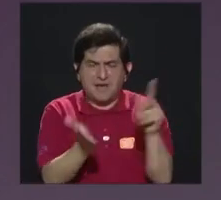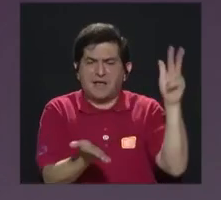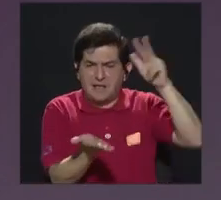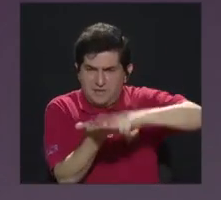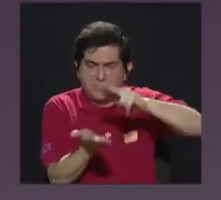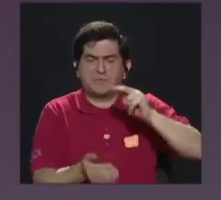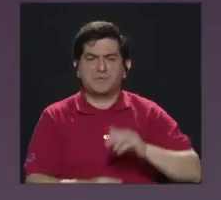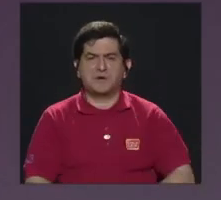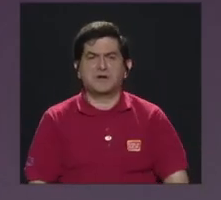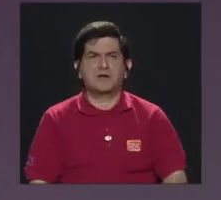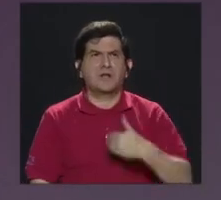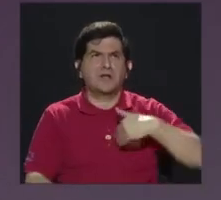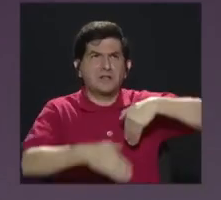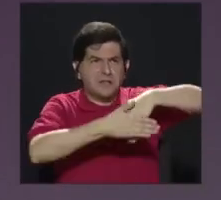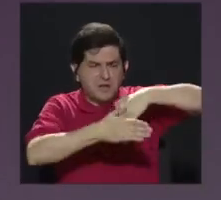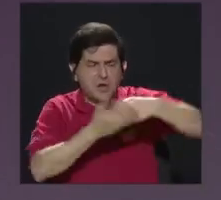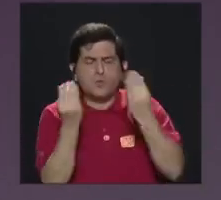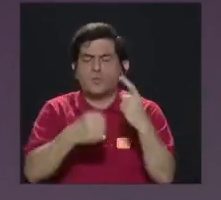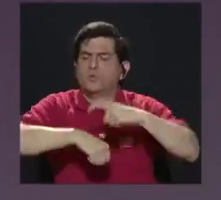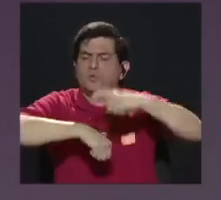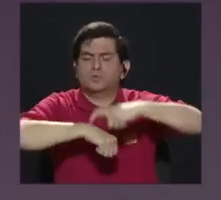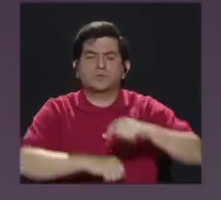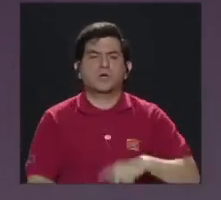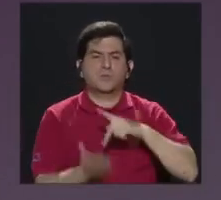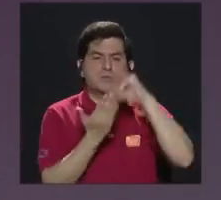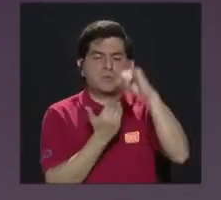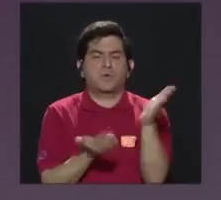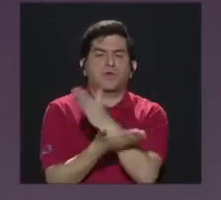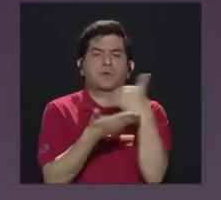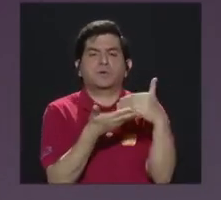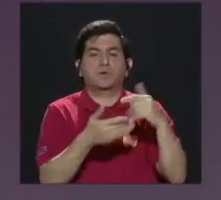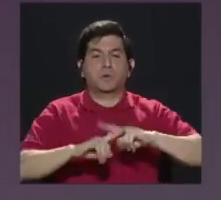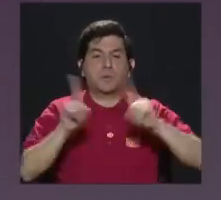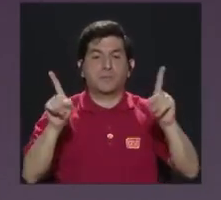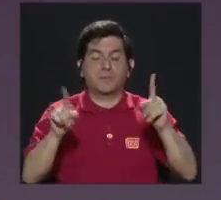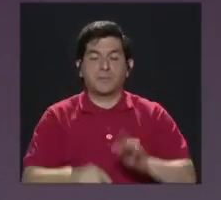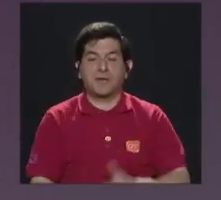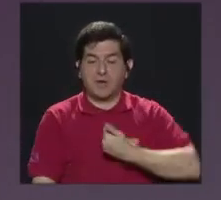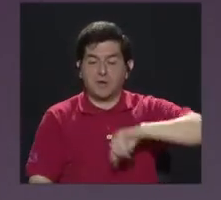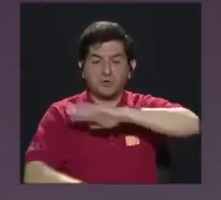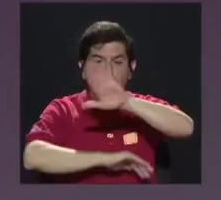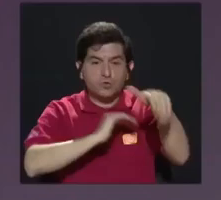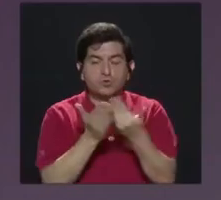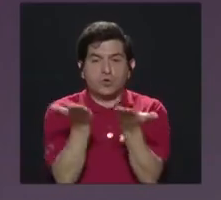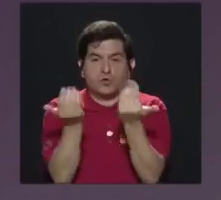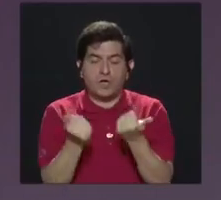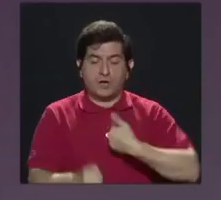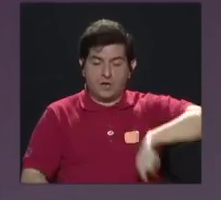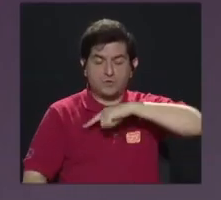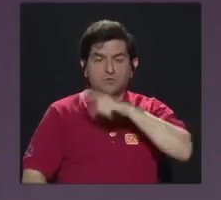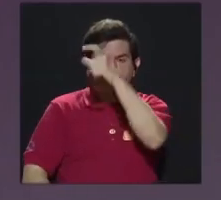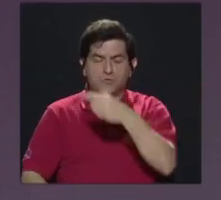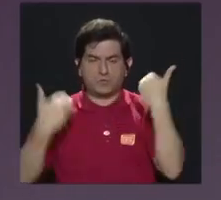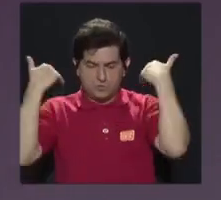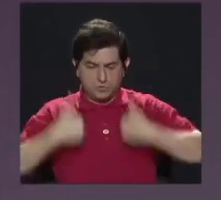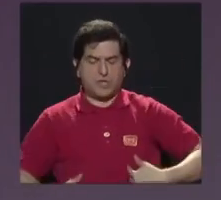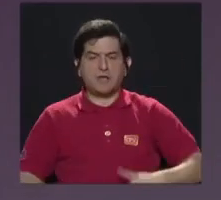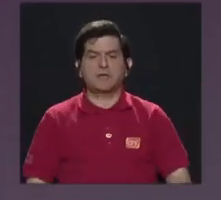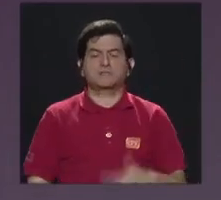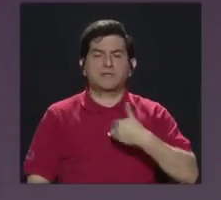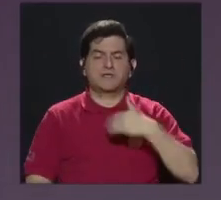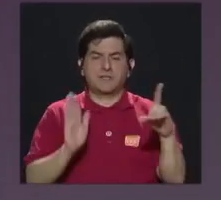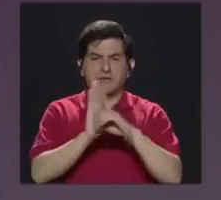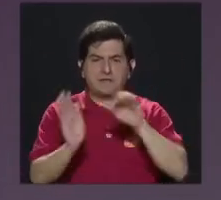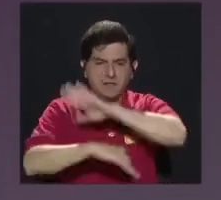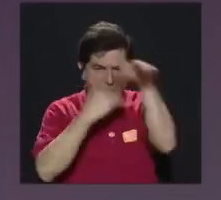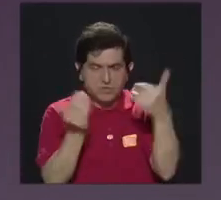aprobar y lo tuvieron bloqueado por tanto tiempo, ese es un proyecto parcial, pero vamos, vamos por todo, porque somos seres humanos y merecemos todos